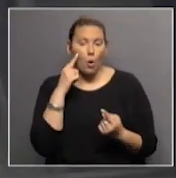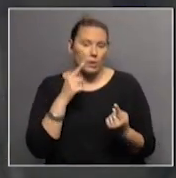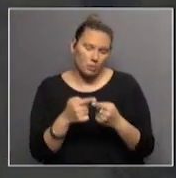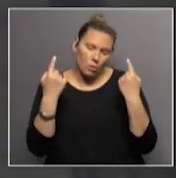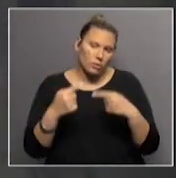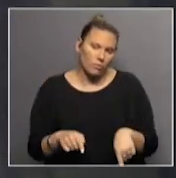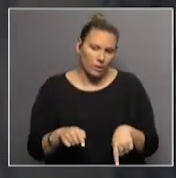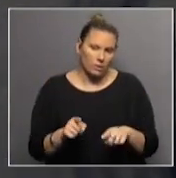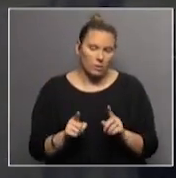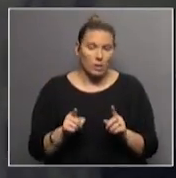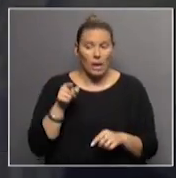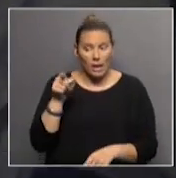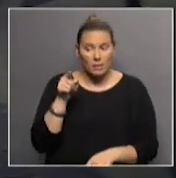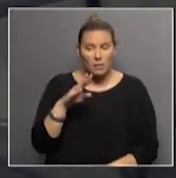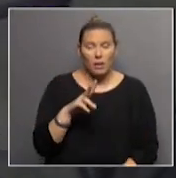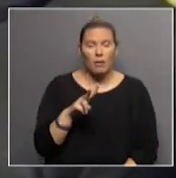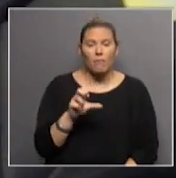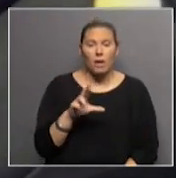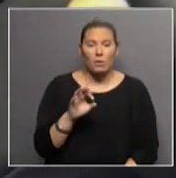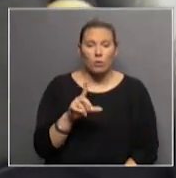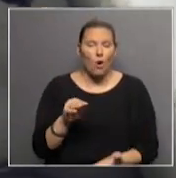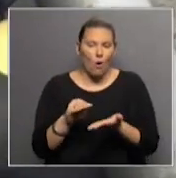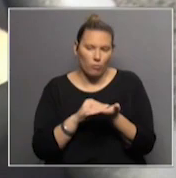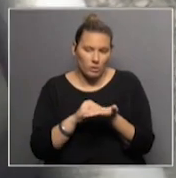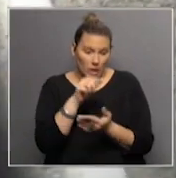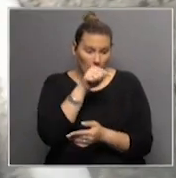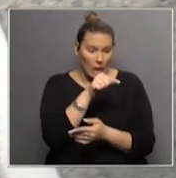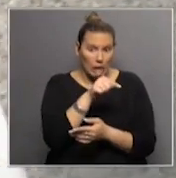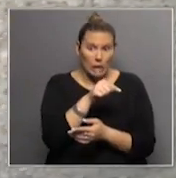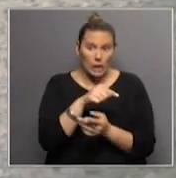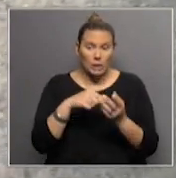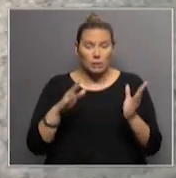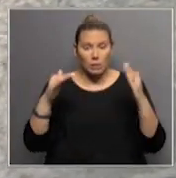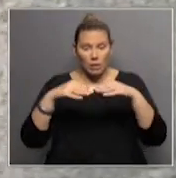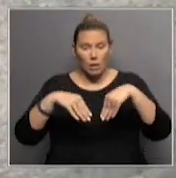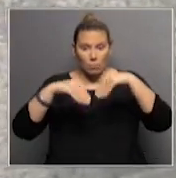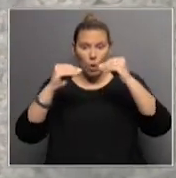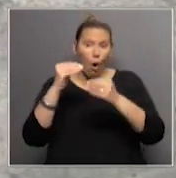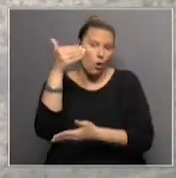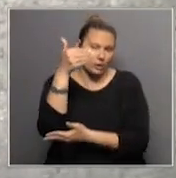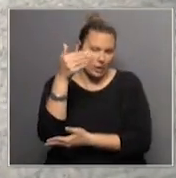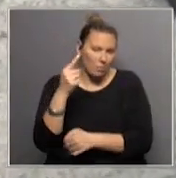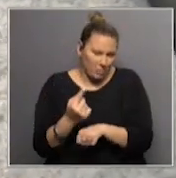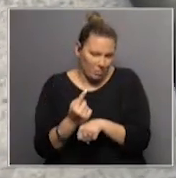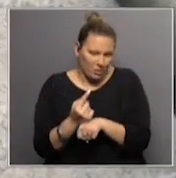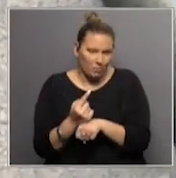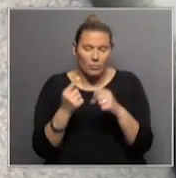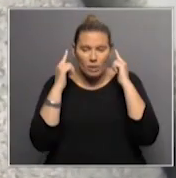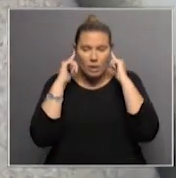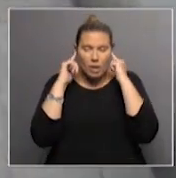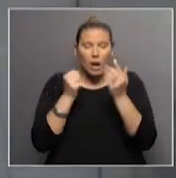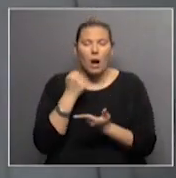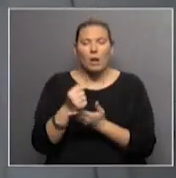finalidad, porque el Palacio Barolo fue construido como oficinas y el Palacio Salvo originalmente fue concebido como un hotel. Y bueno, entre el